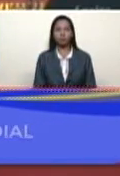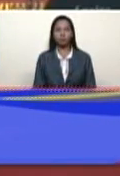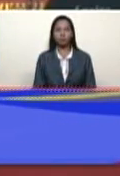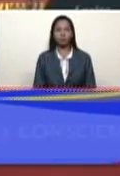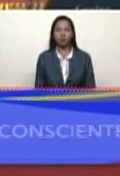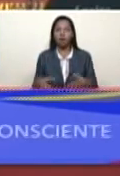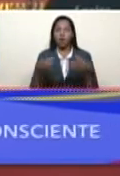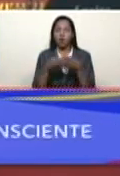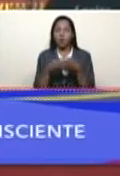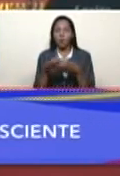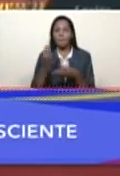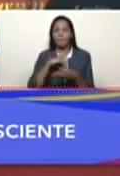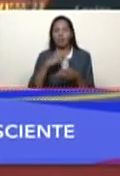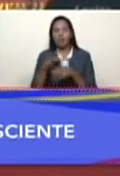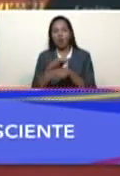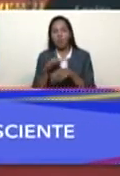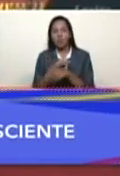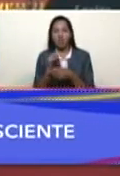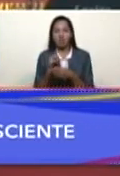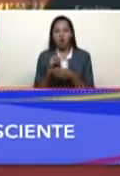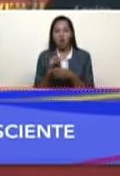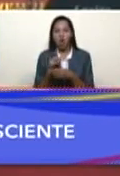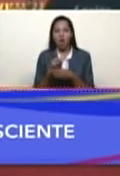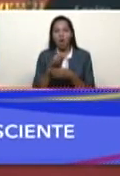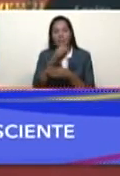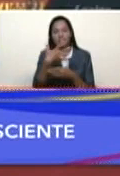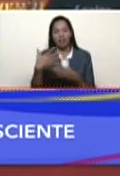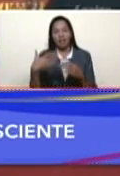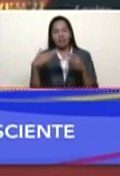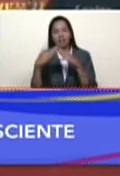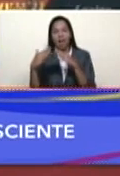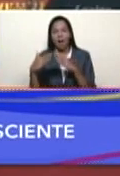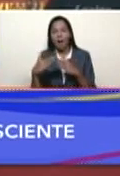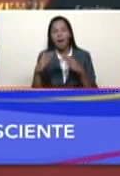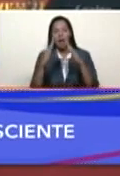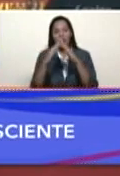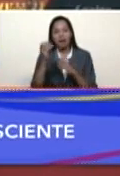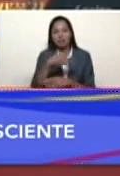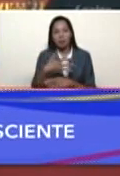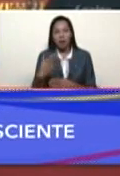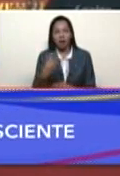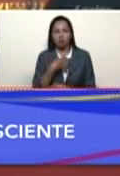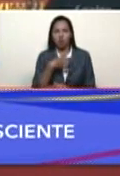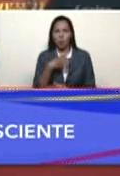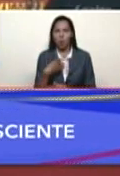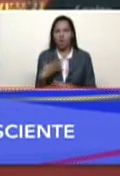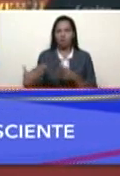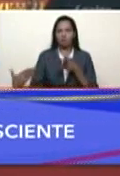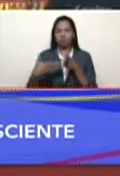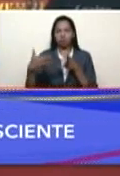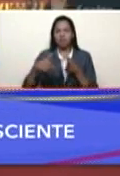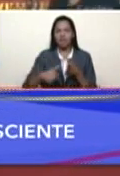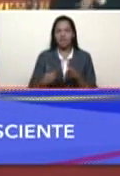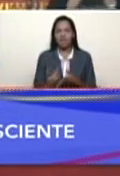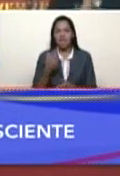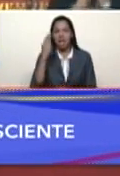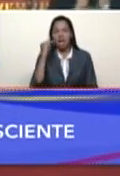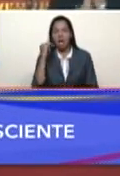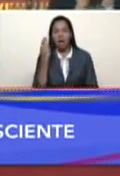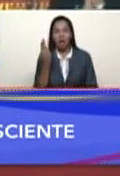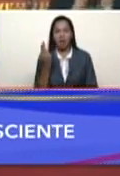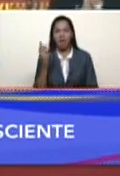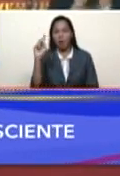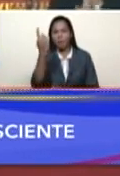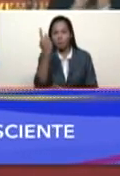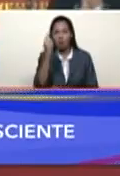Klux Klan que gobierna la Casa Blanca, no puede con José Leonardo Chirino. No puede con el negro primero Pedro Camejo,